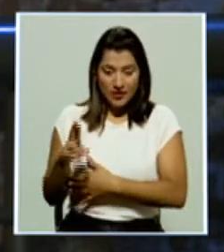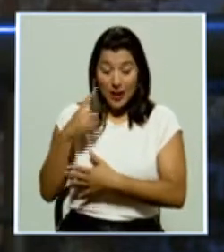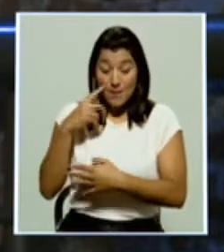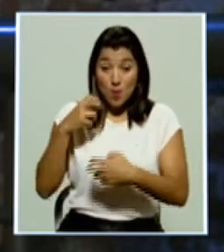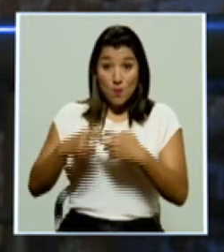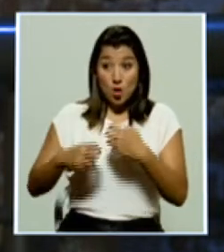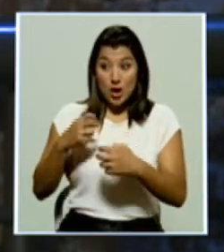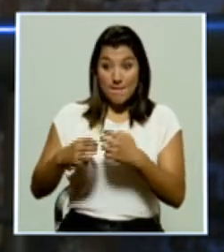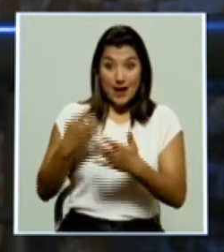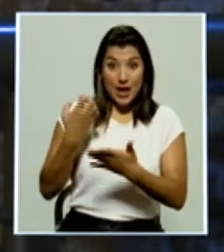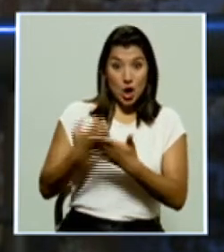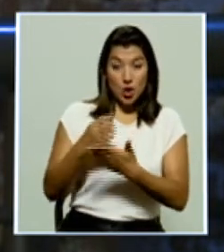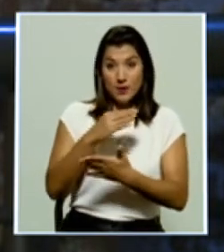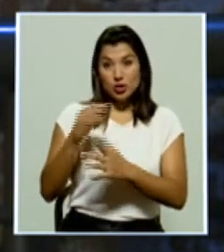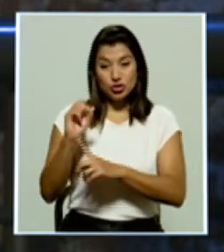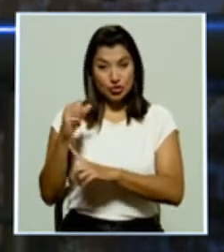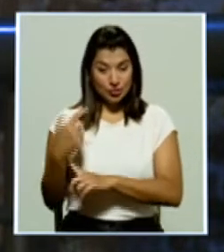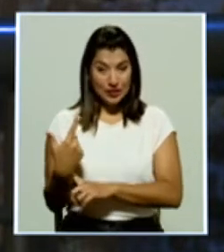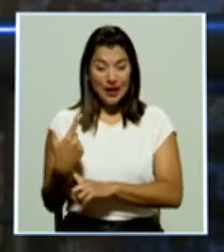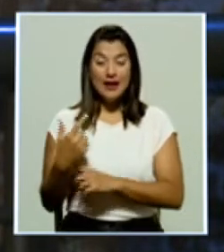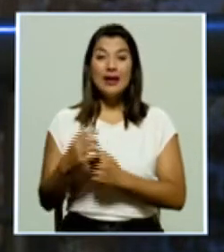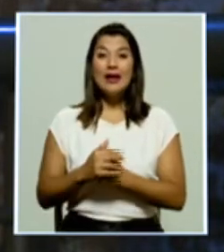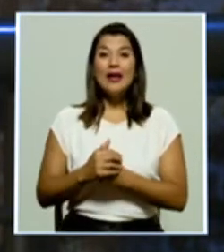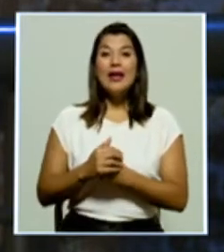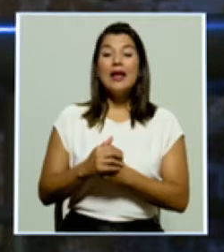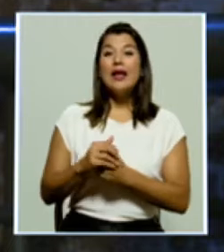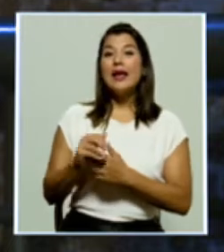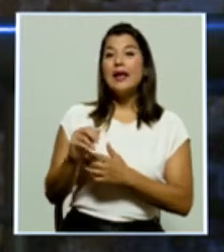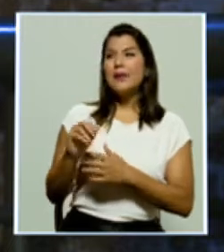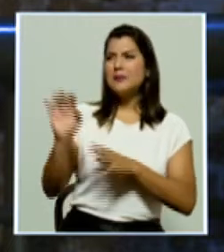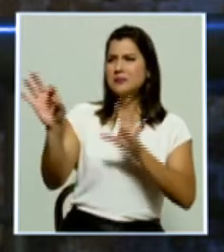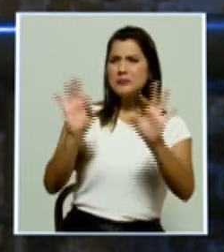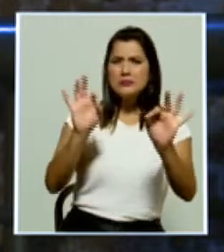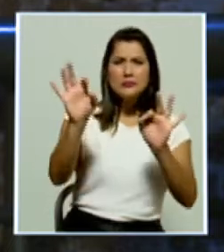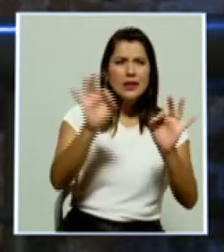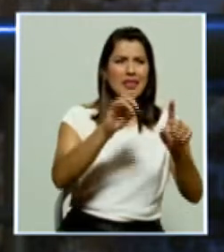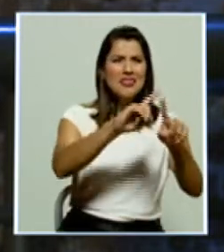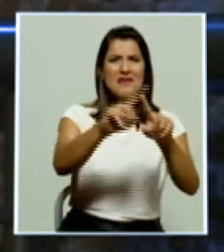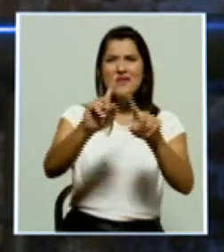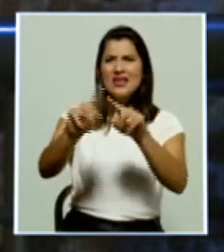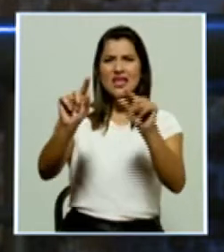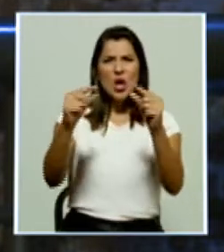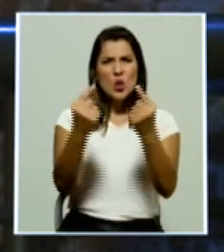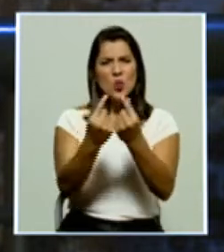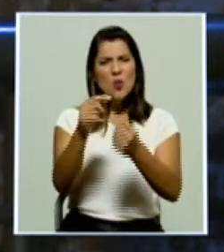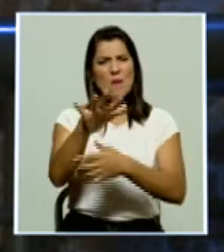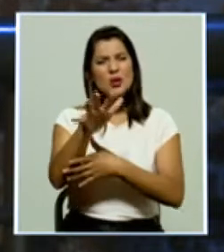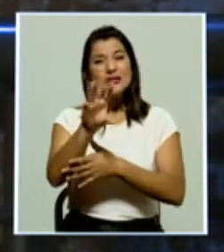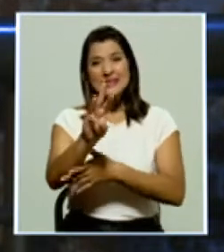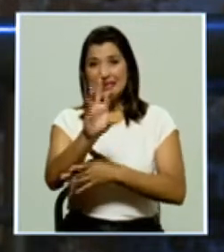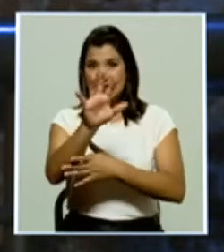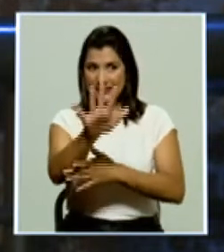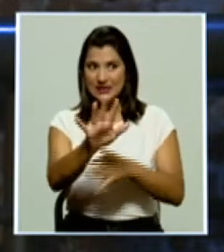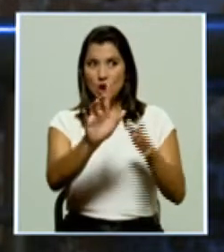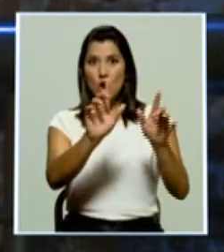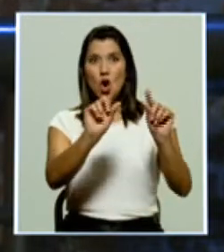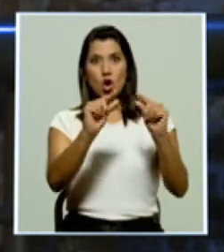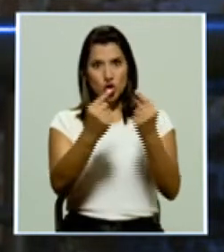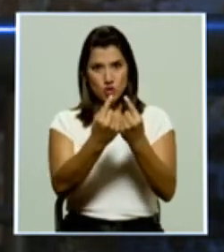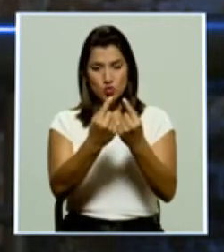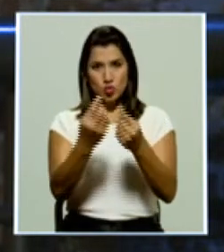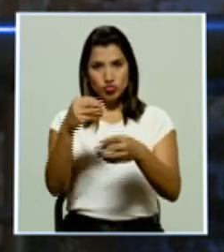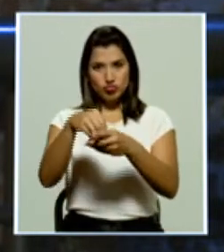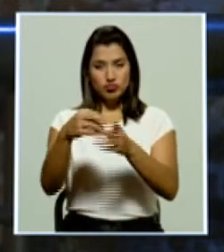social. La convocatoria, que fue bastante amplia a un grupo de sectores, son más o menos 65 sectores representados